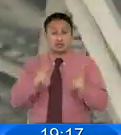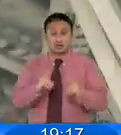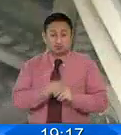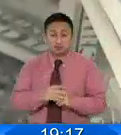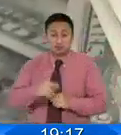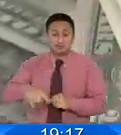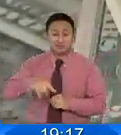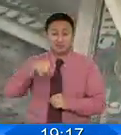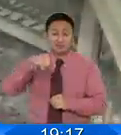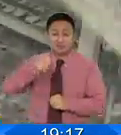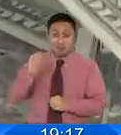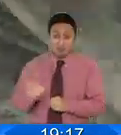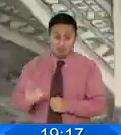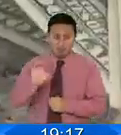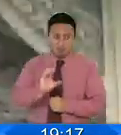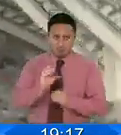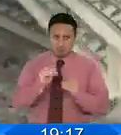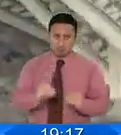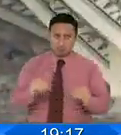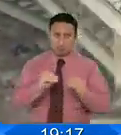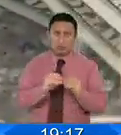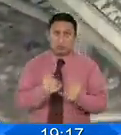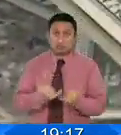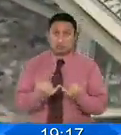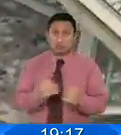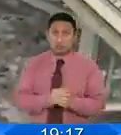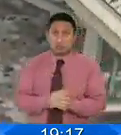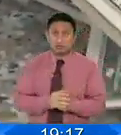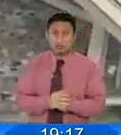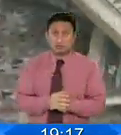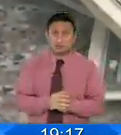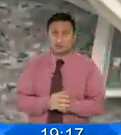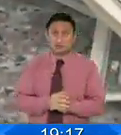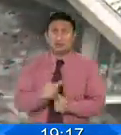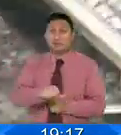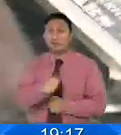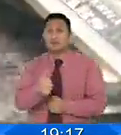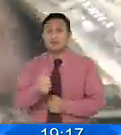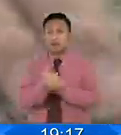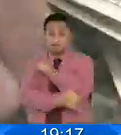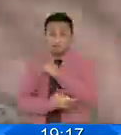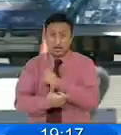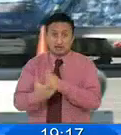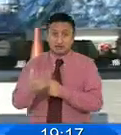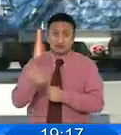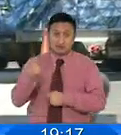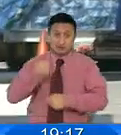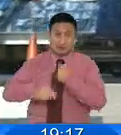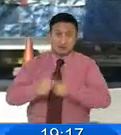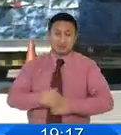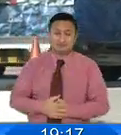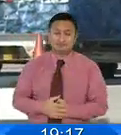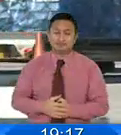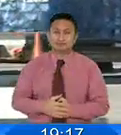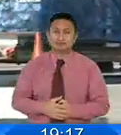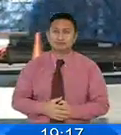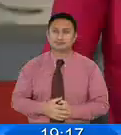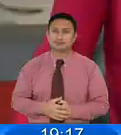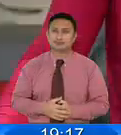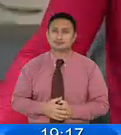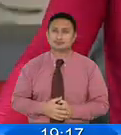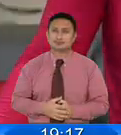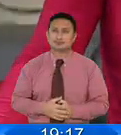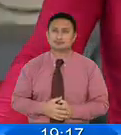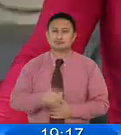de inversiones, que a falta de contar con el mecanismo, se fugan a otras naciones. Informó Javier Rosero. La